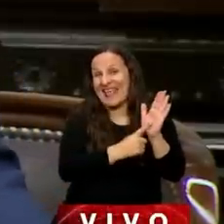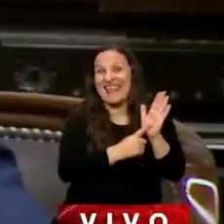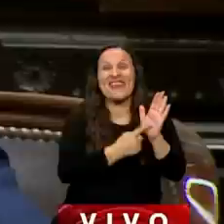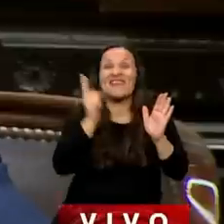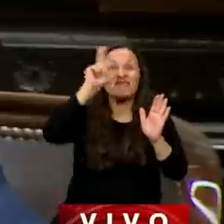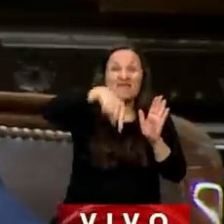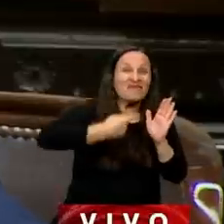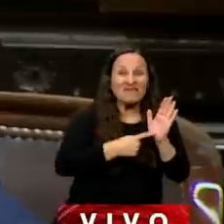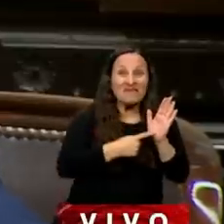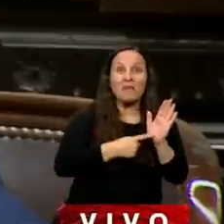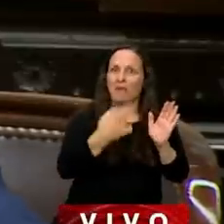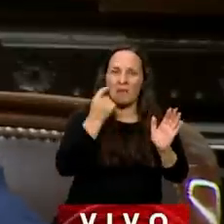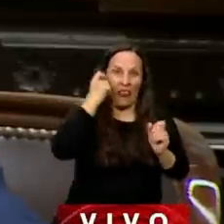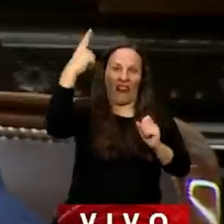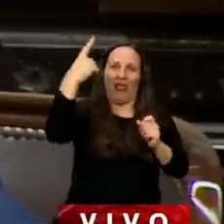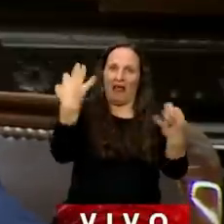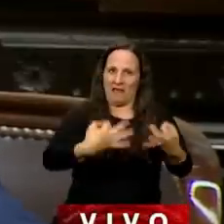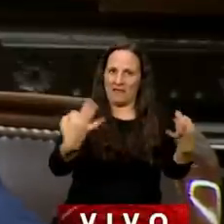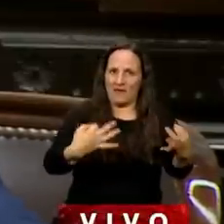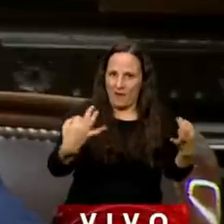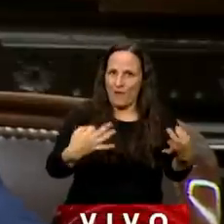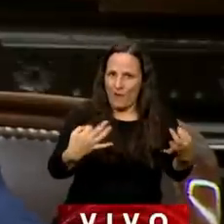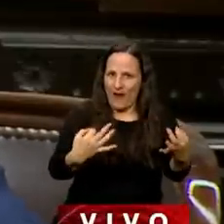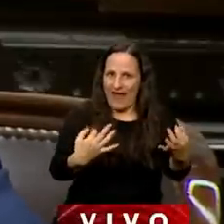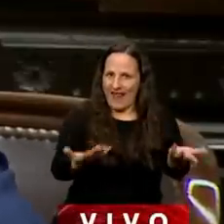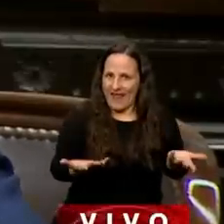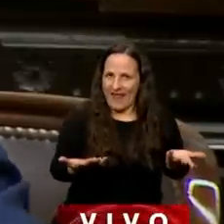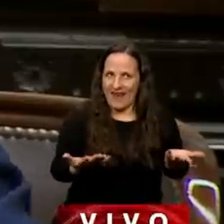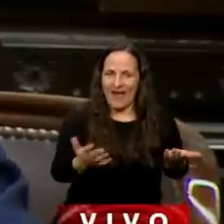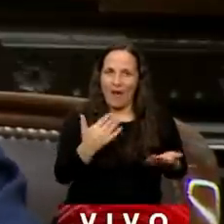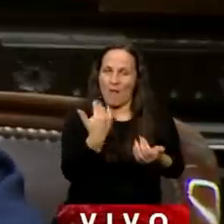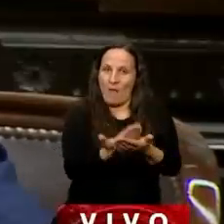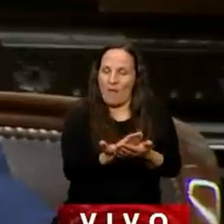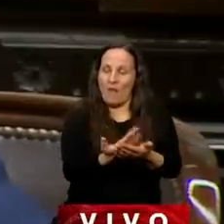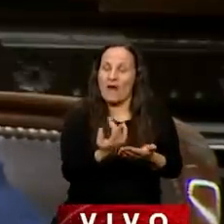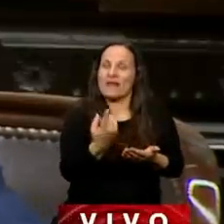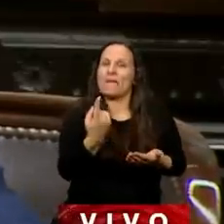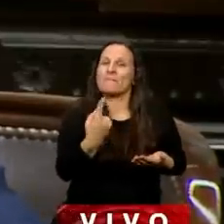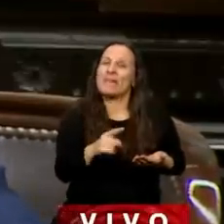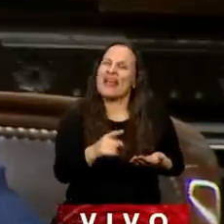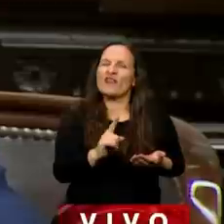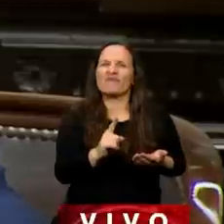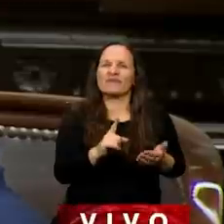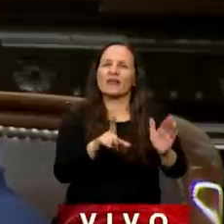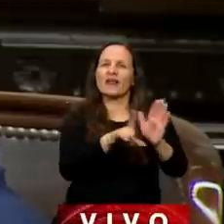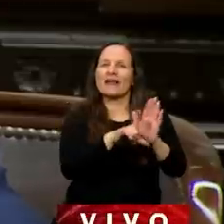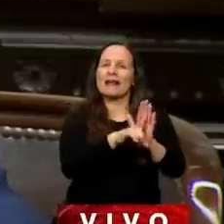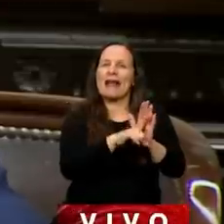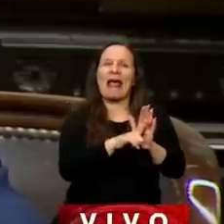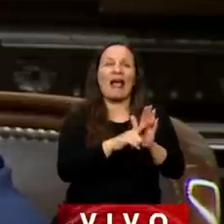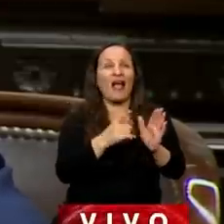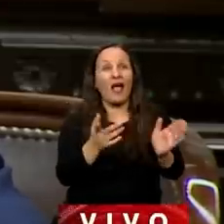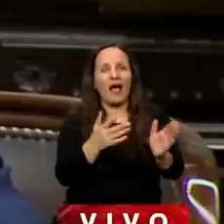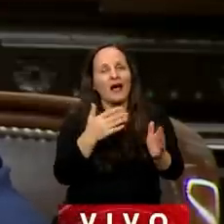una buena idea y una excelente intención, no termine siendo una ley anodina